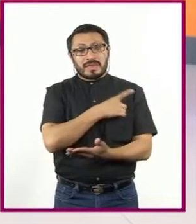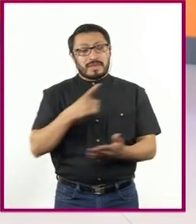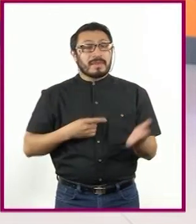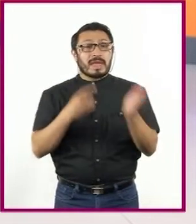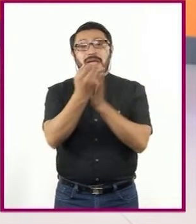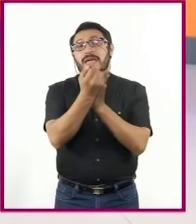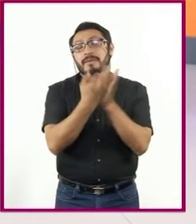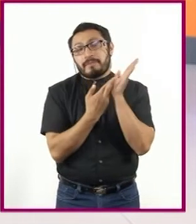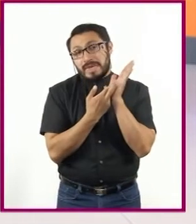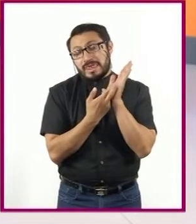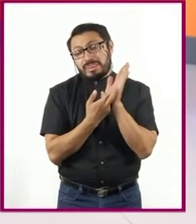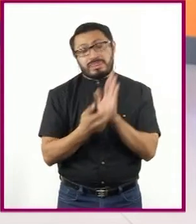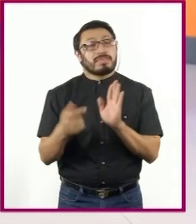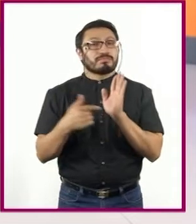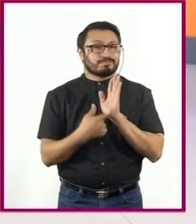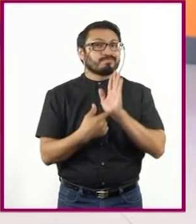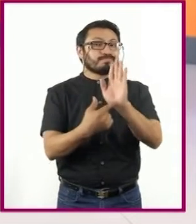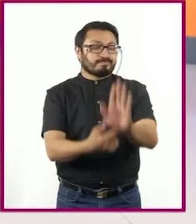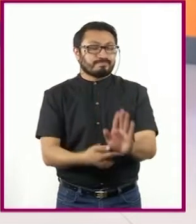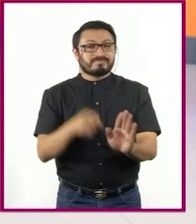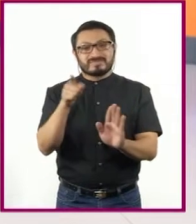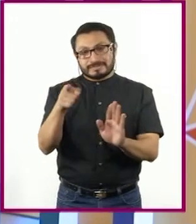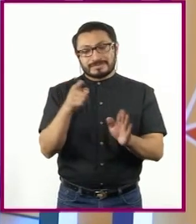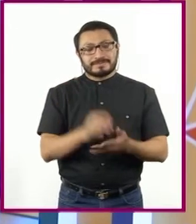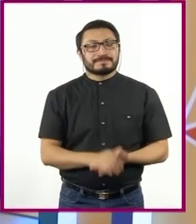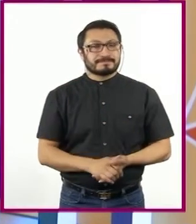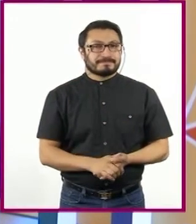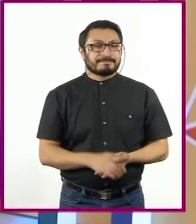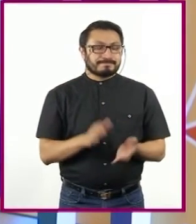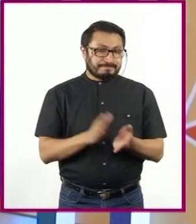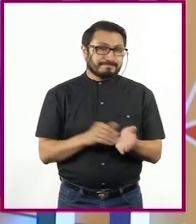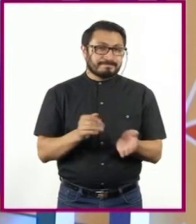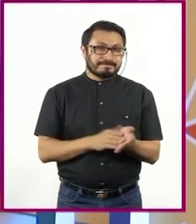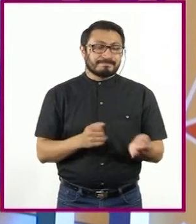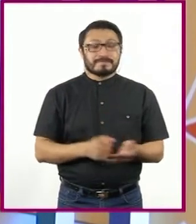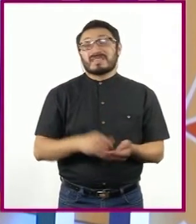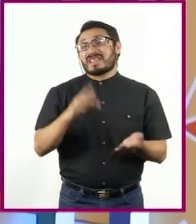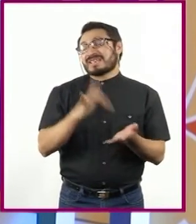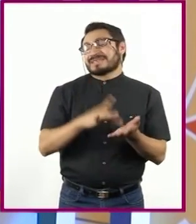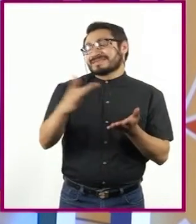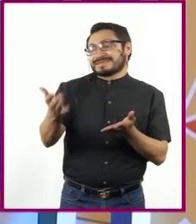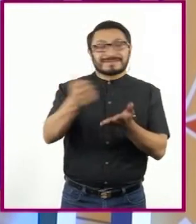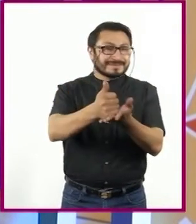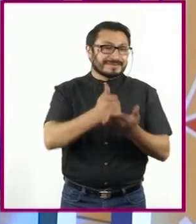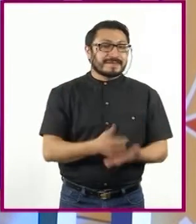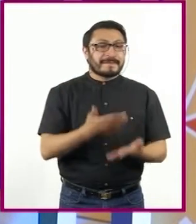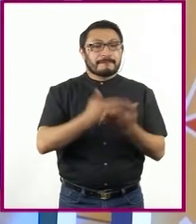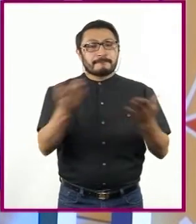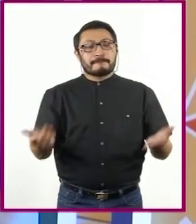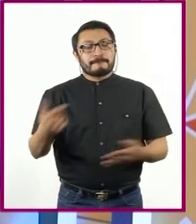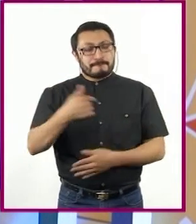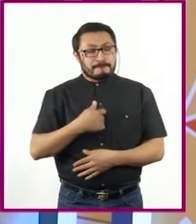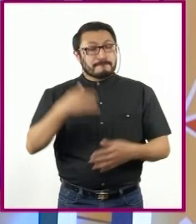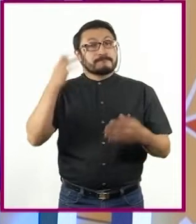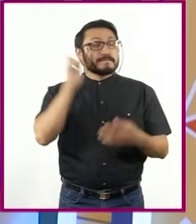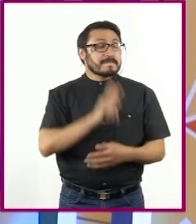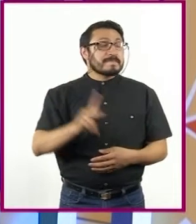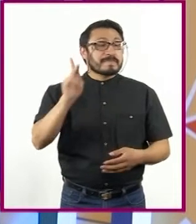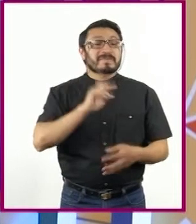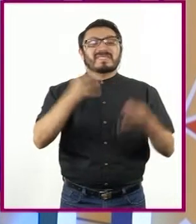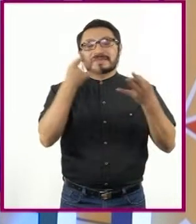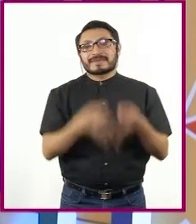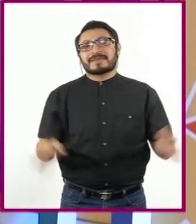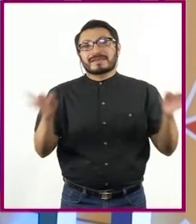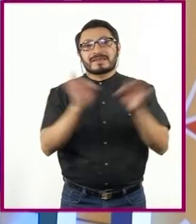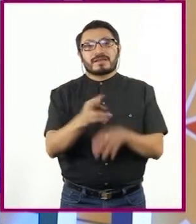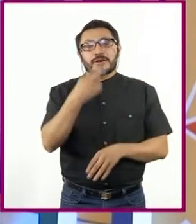menor al que señala tu recibo. Les agradezco por la ayuda. Ahora compruebo la importancia del uso de